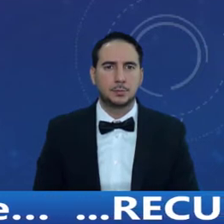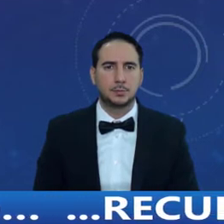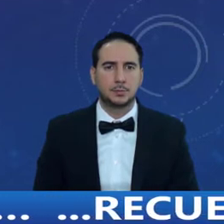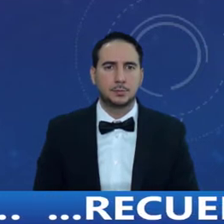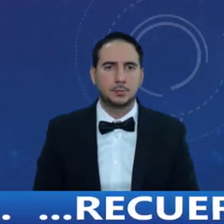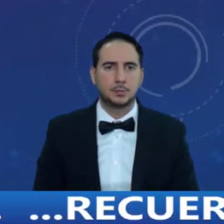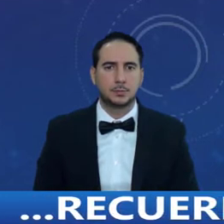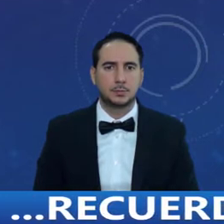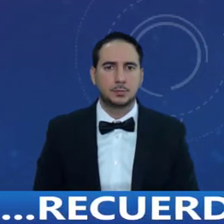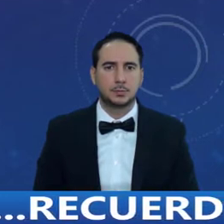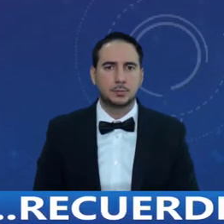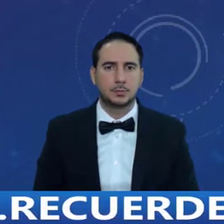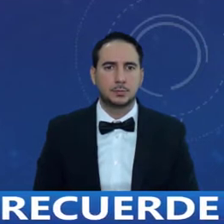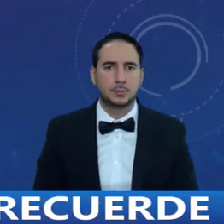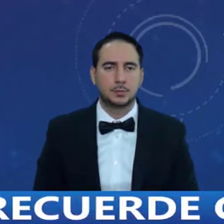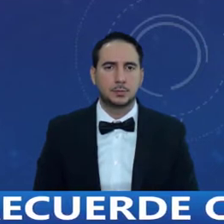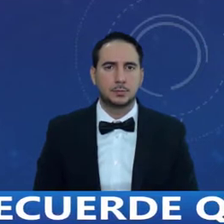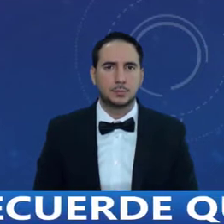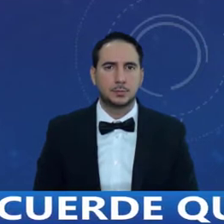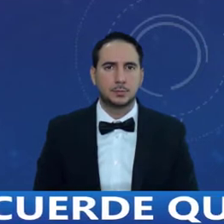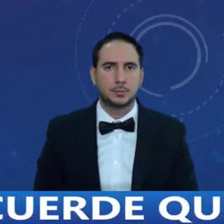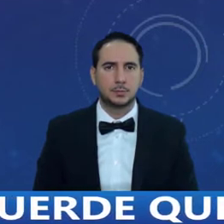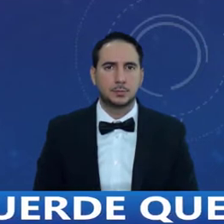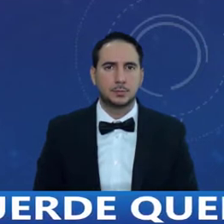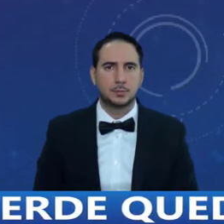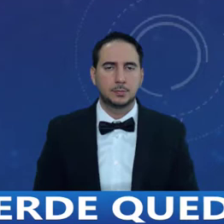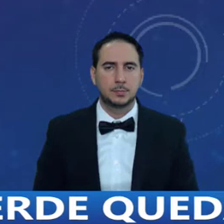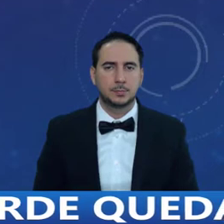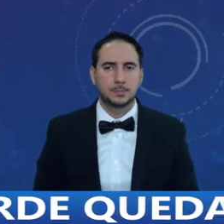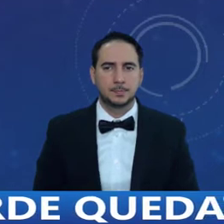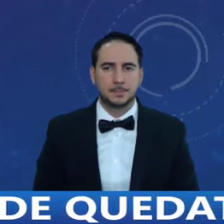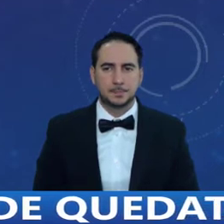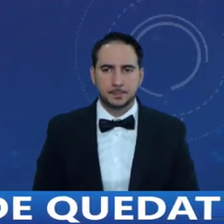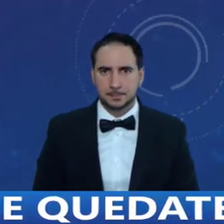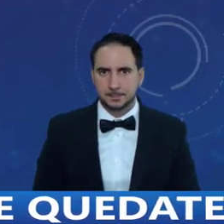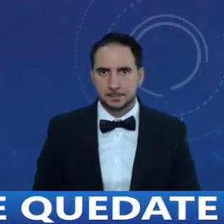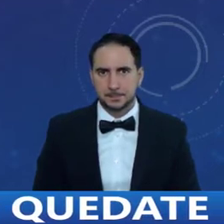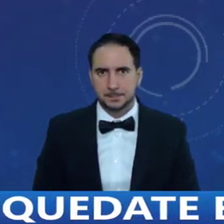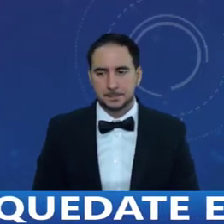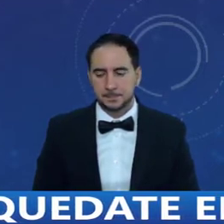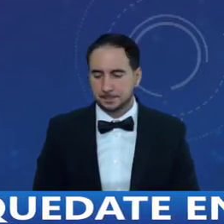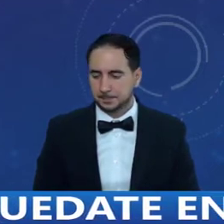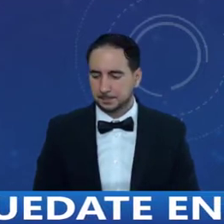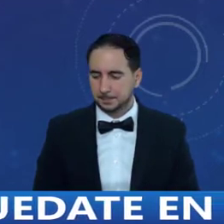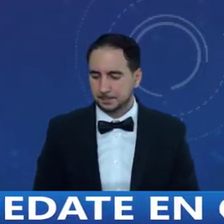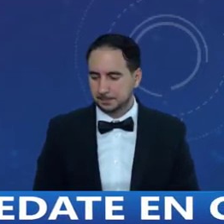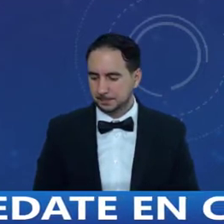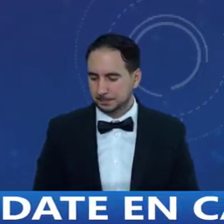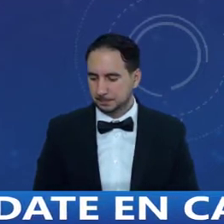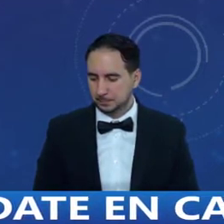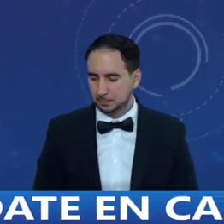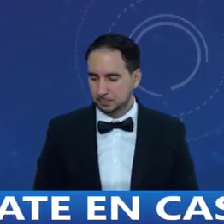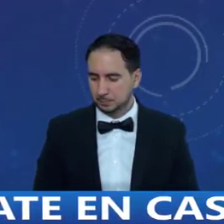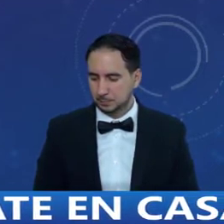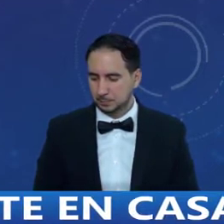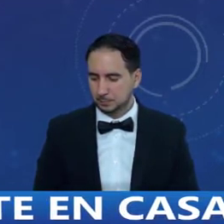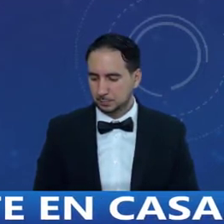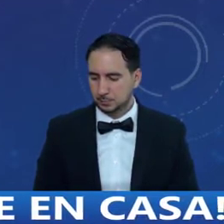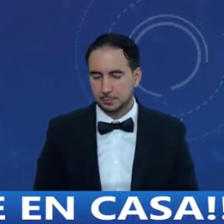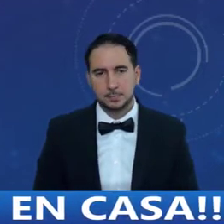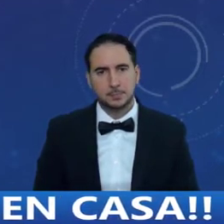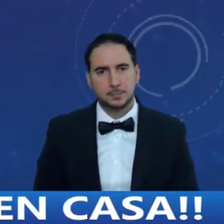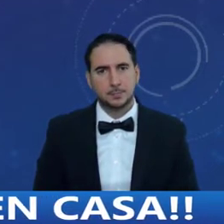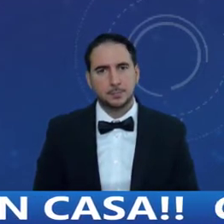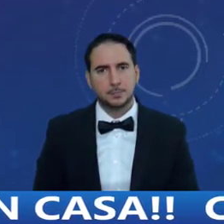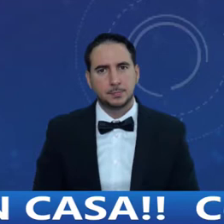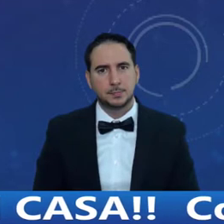colegio que hablen de los principios inmobiliarios, ¿ok? Y la segunda fase sería 45 horas